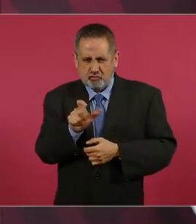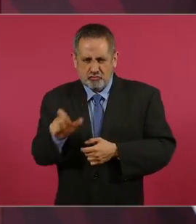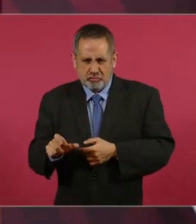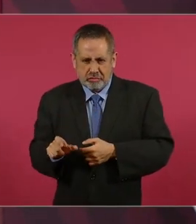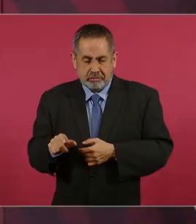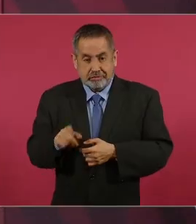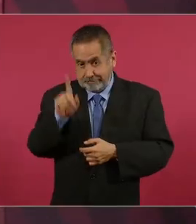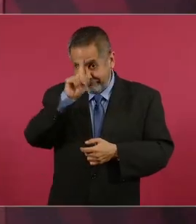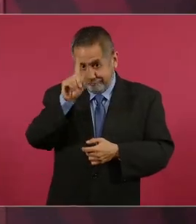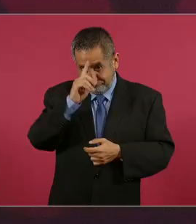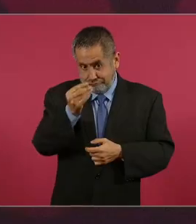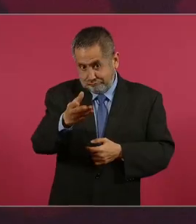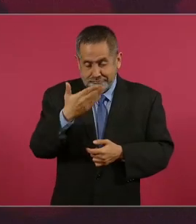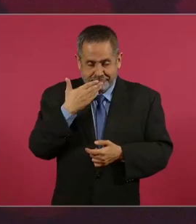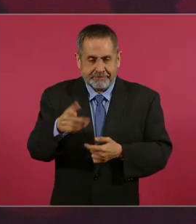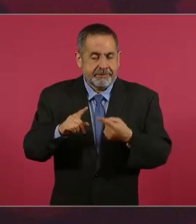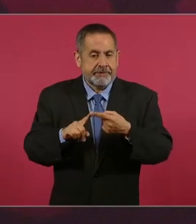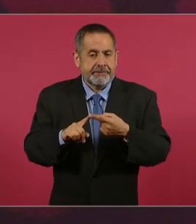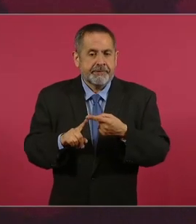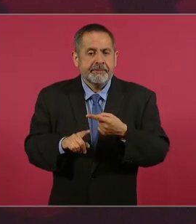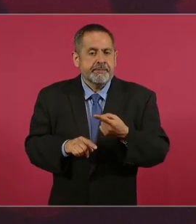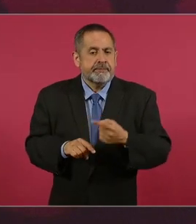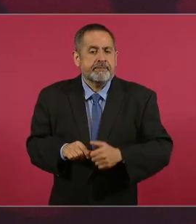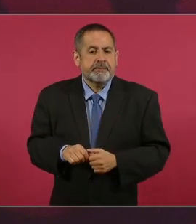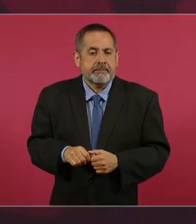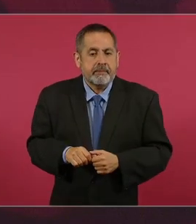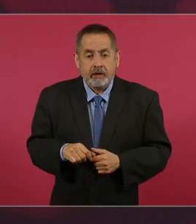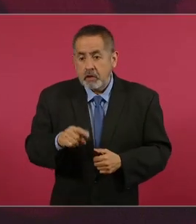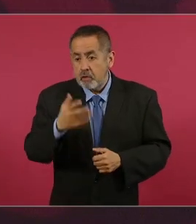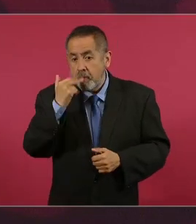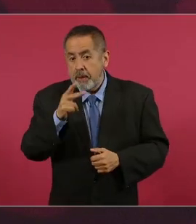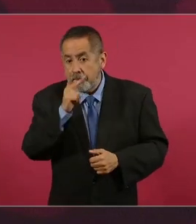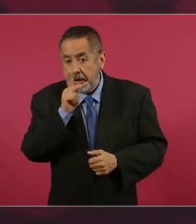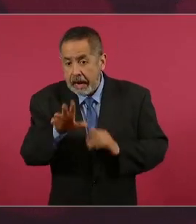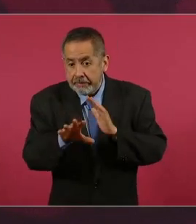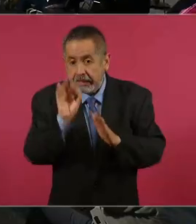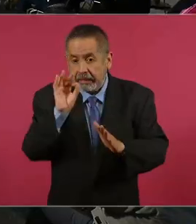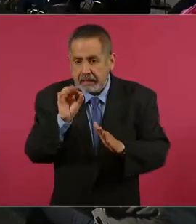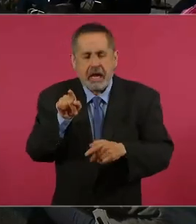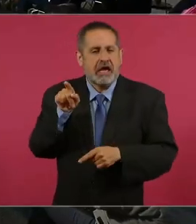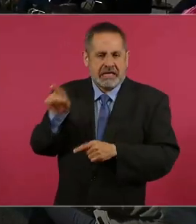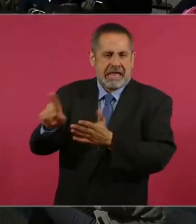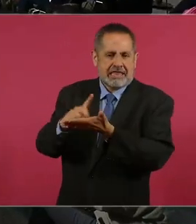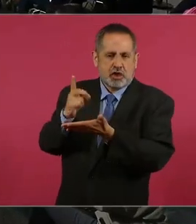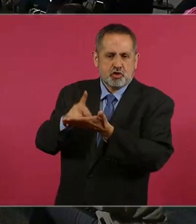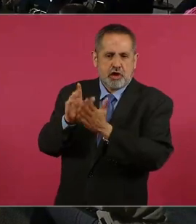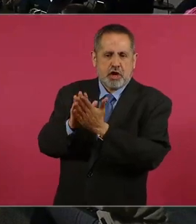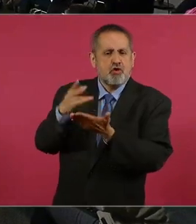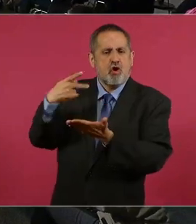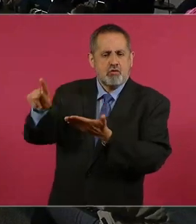que se los recomiendo. Cuando no encuentren una palabra,